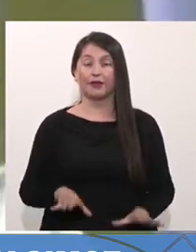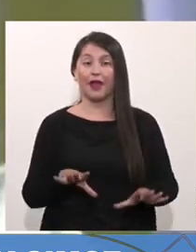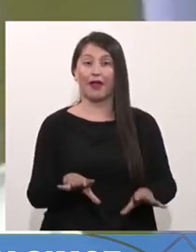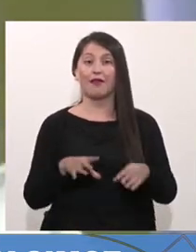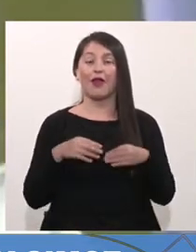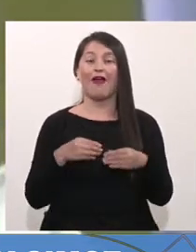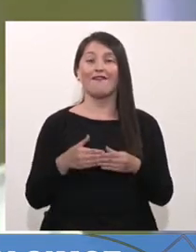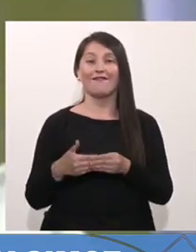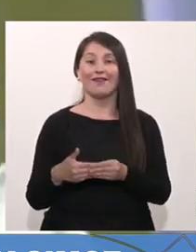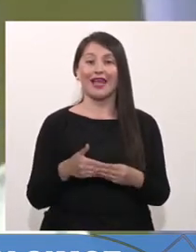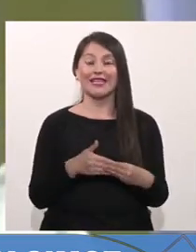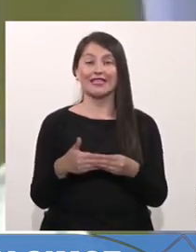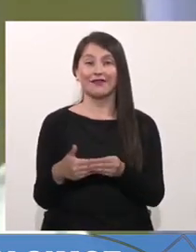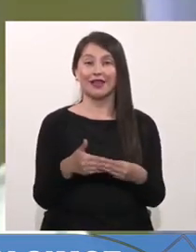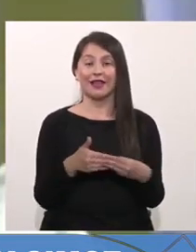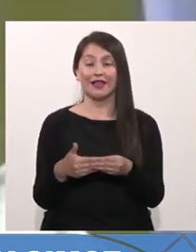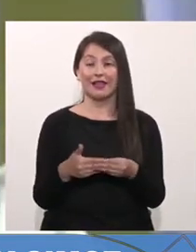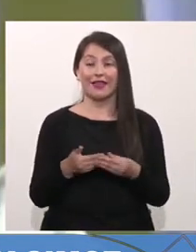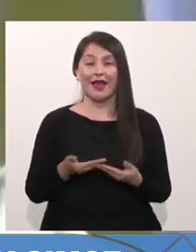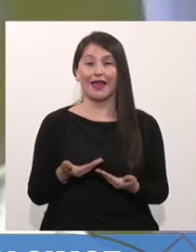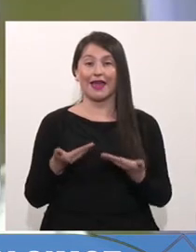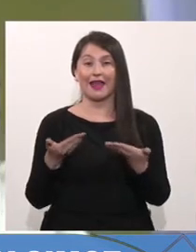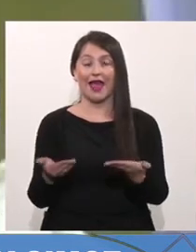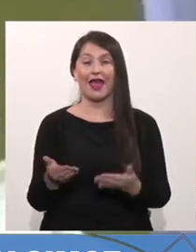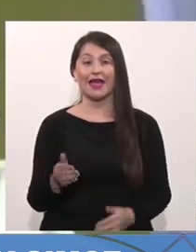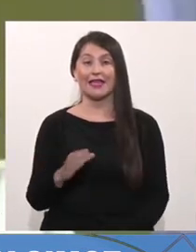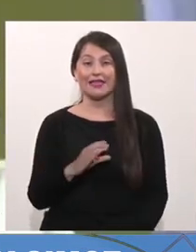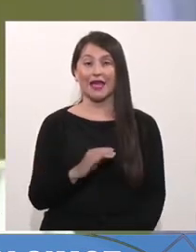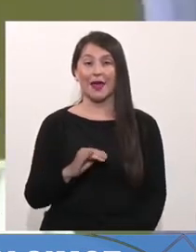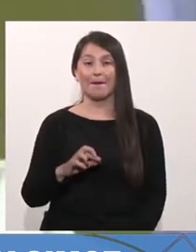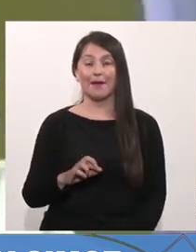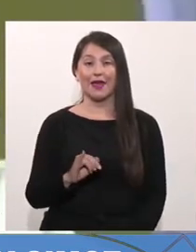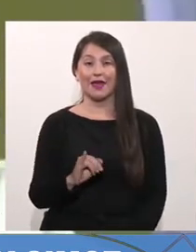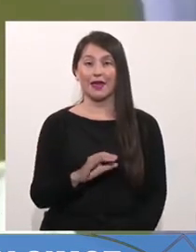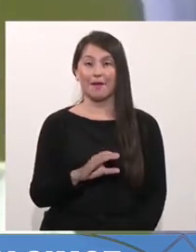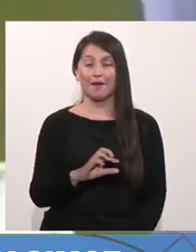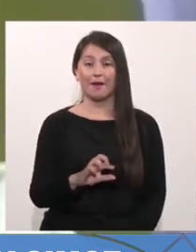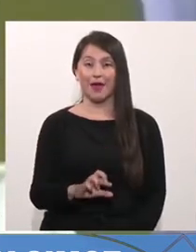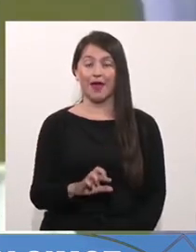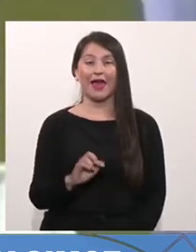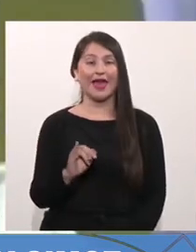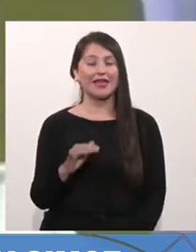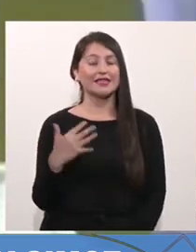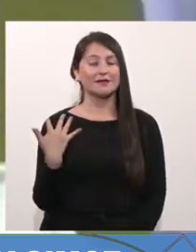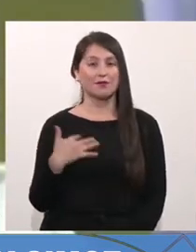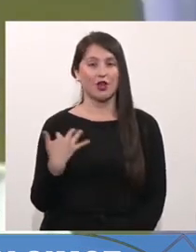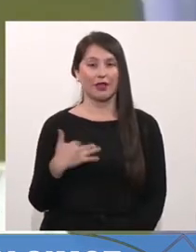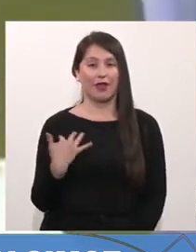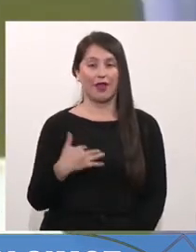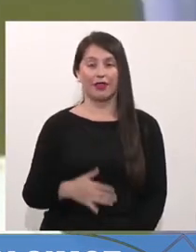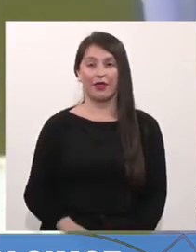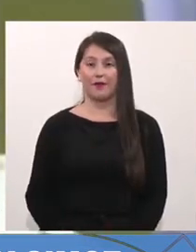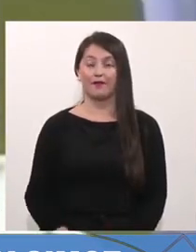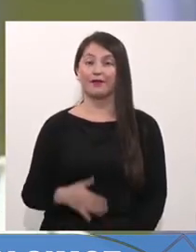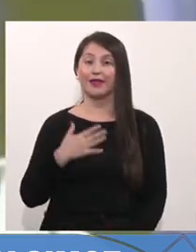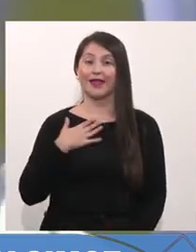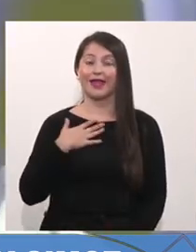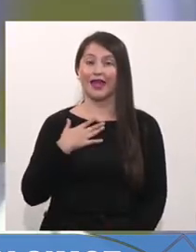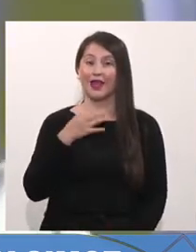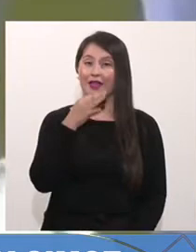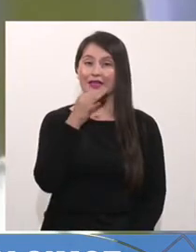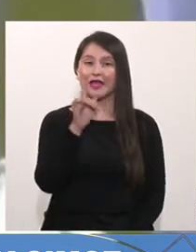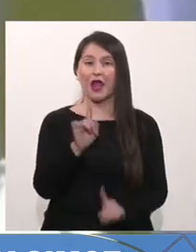de flexibilidad que se le entregan al CPIP son importantes. Quiero, sin embargo, presidente, hacer